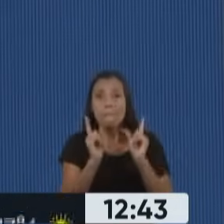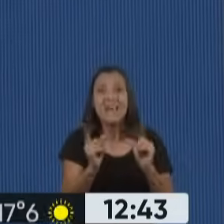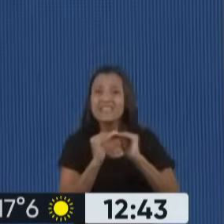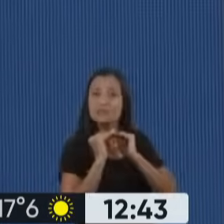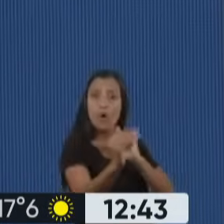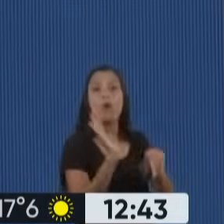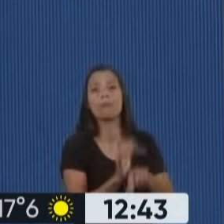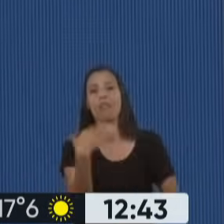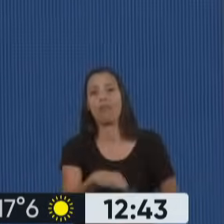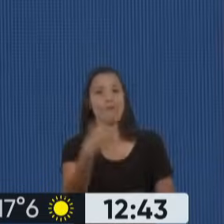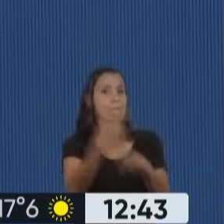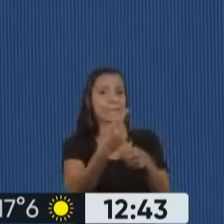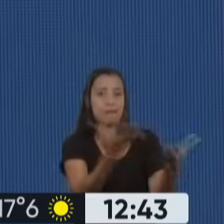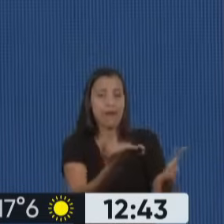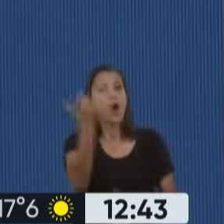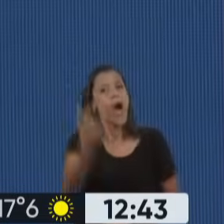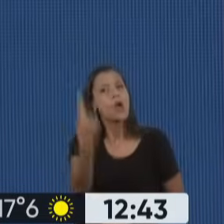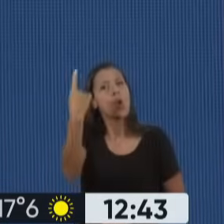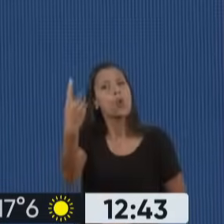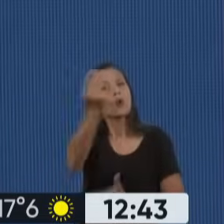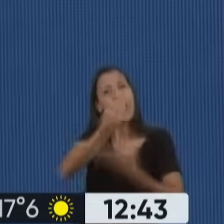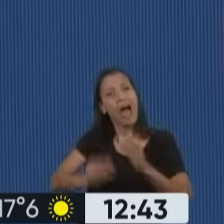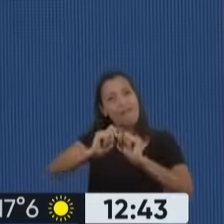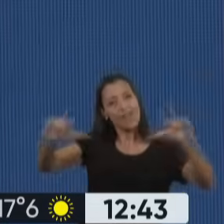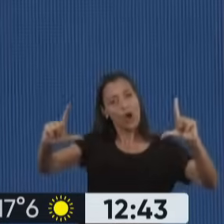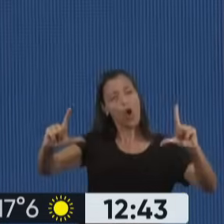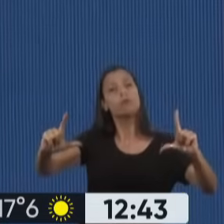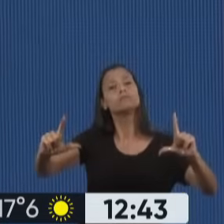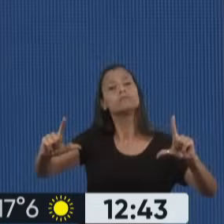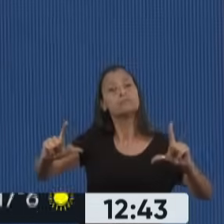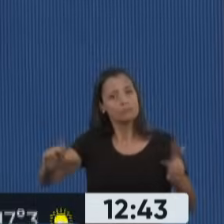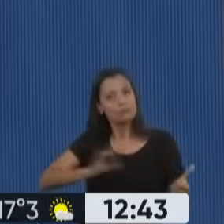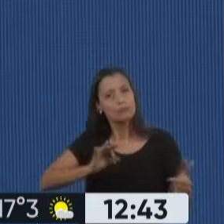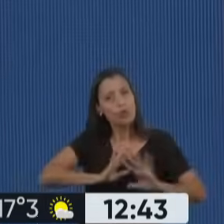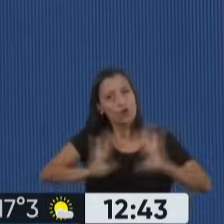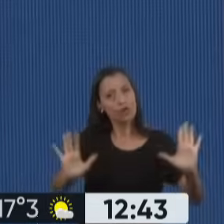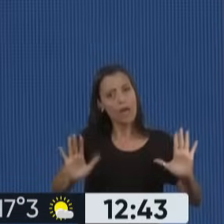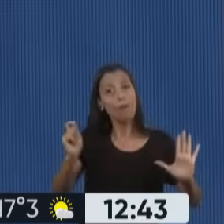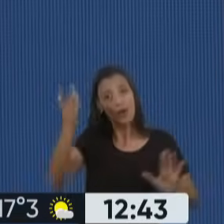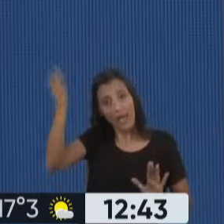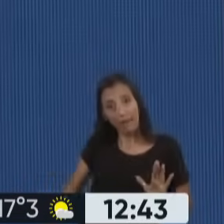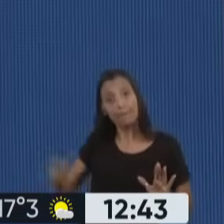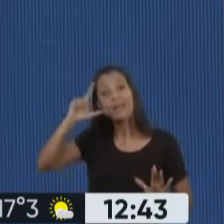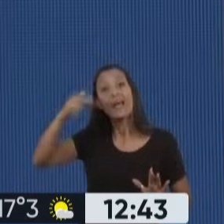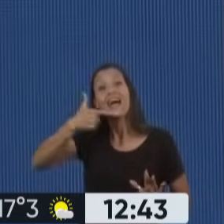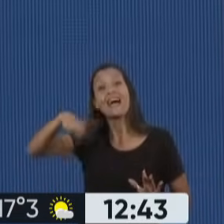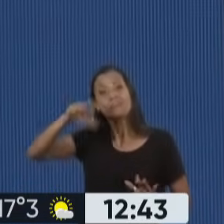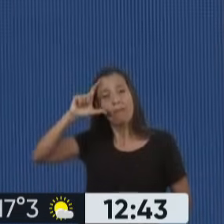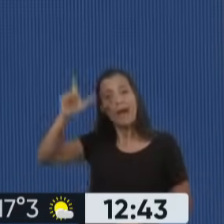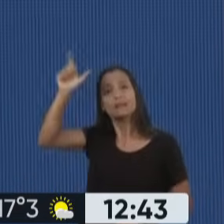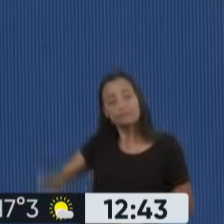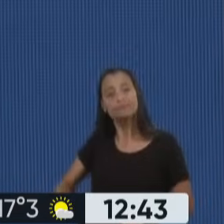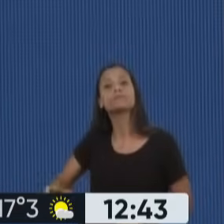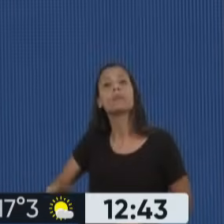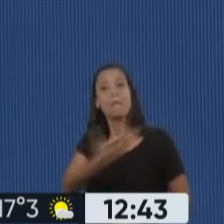un gráfico memorable que usó durante mucho tiempo el profe Espert, presidente de la Comisión